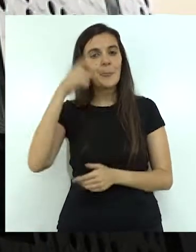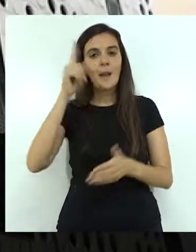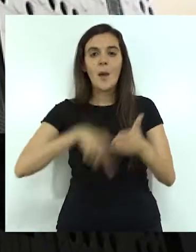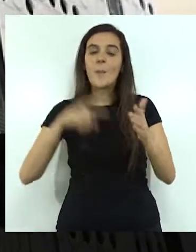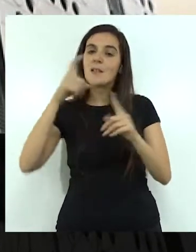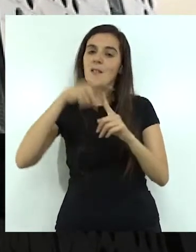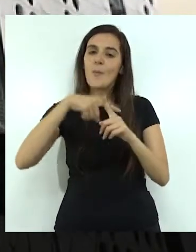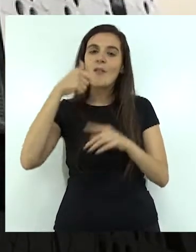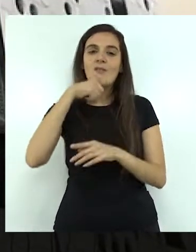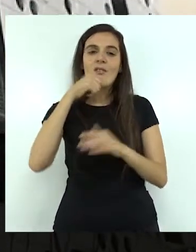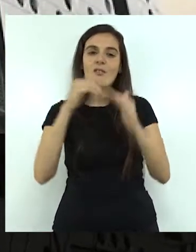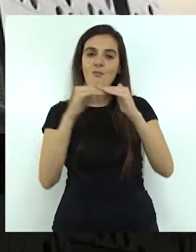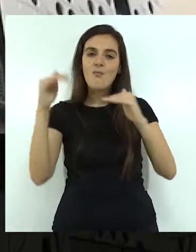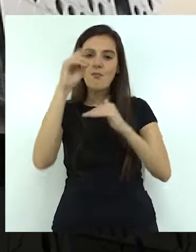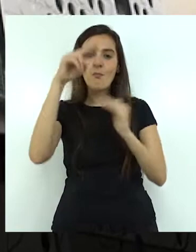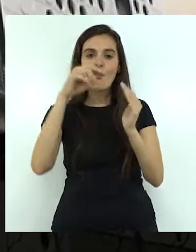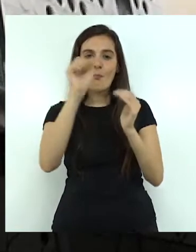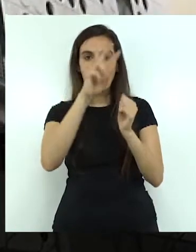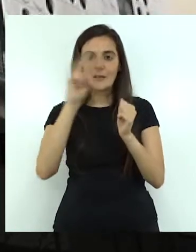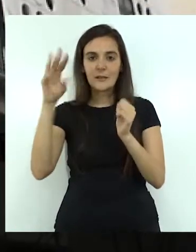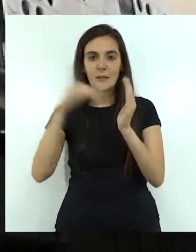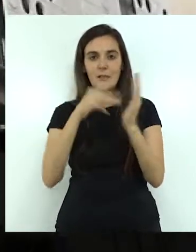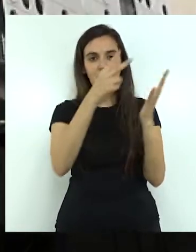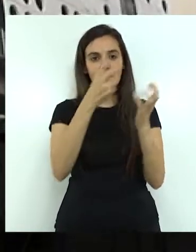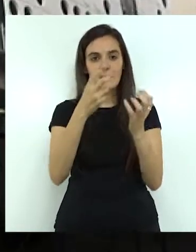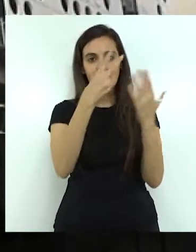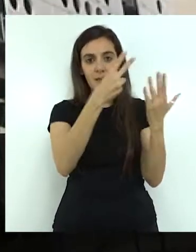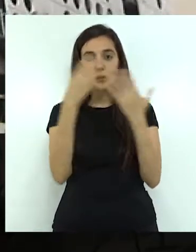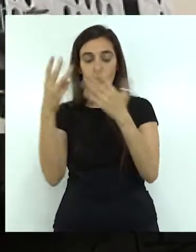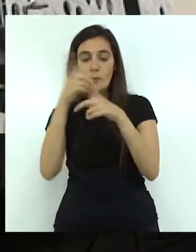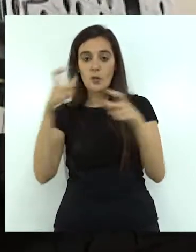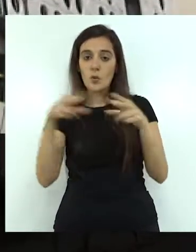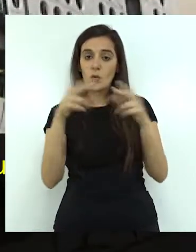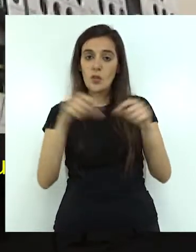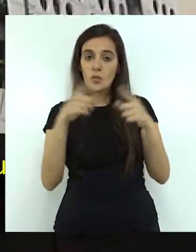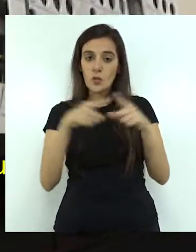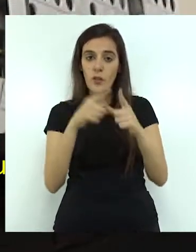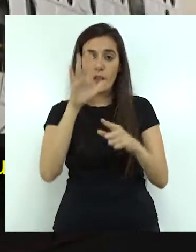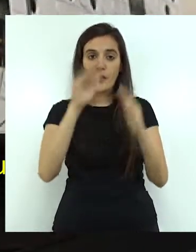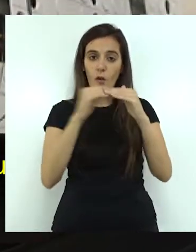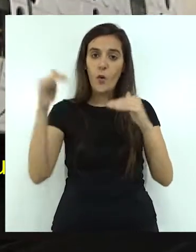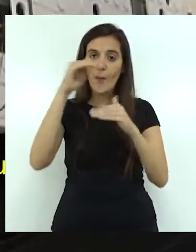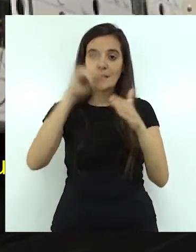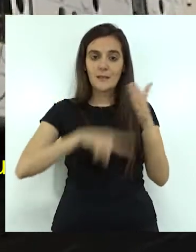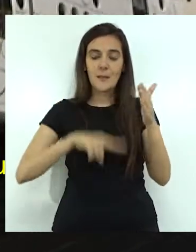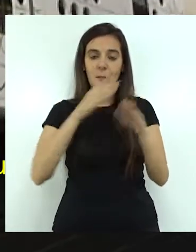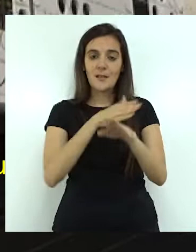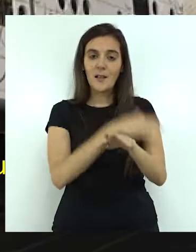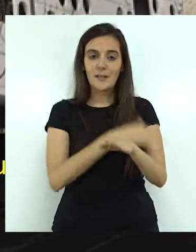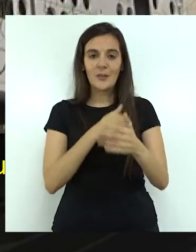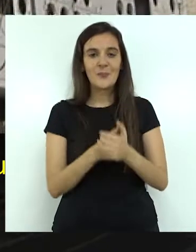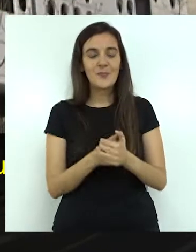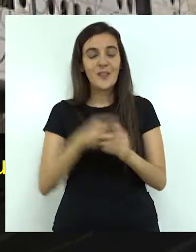23 mil 78 afiliados a la seguridad social sólo 5 más que el mes anterior la tasa interanual de la afiliación